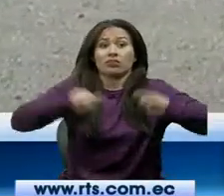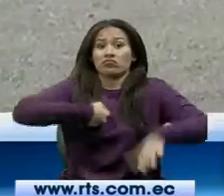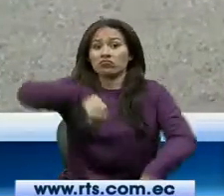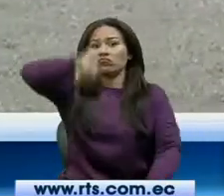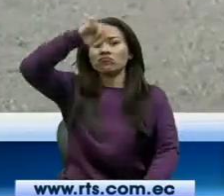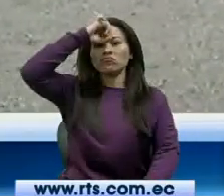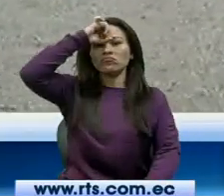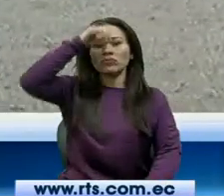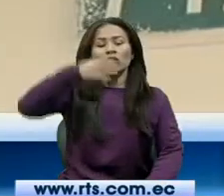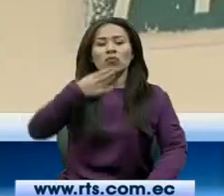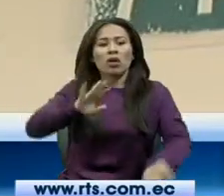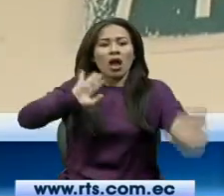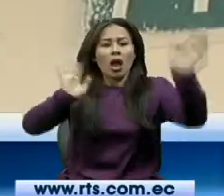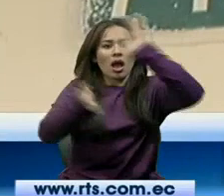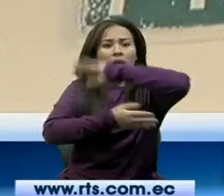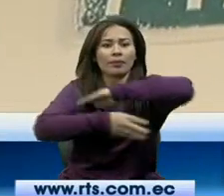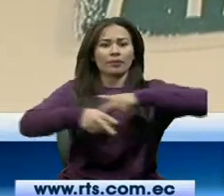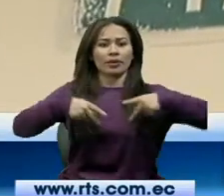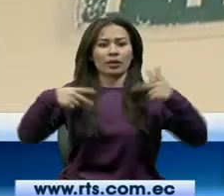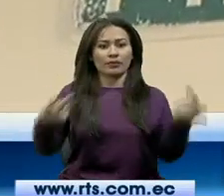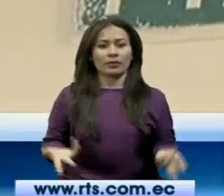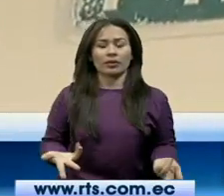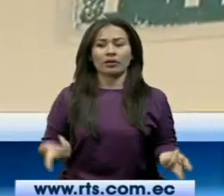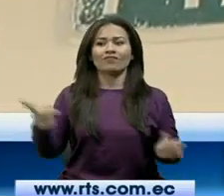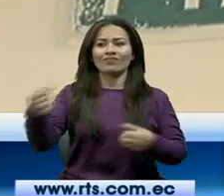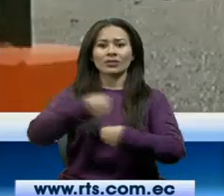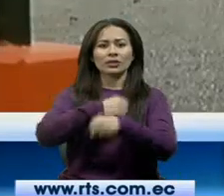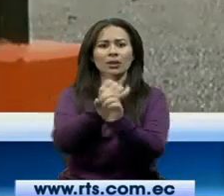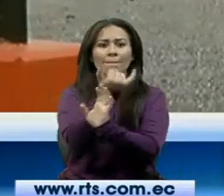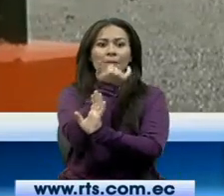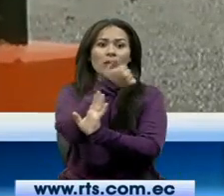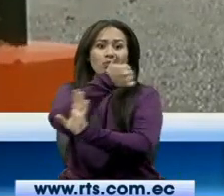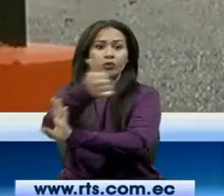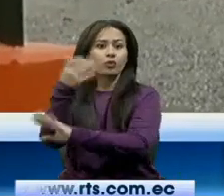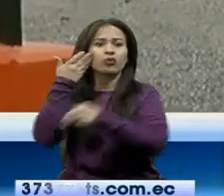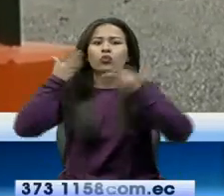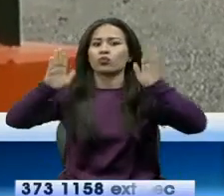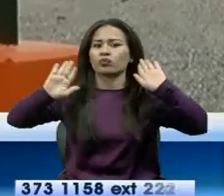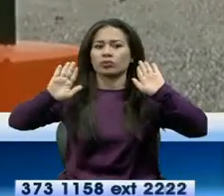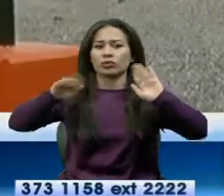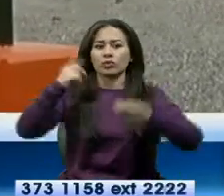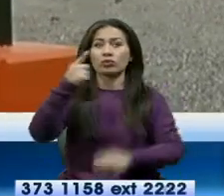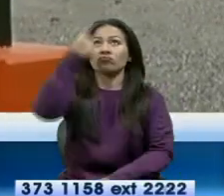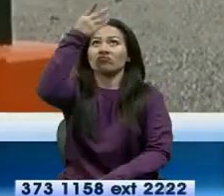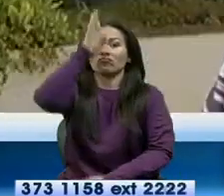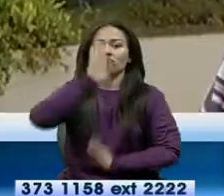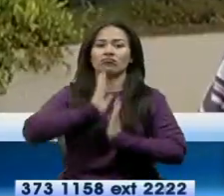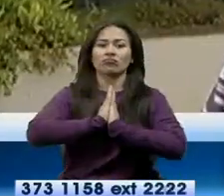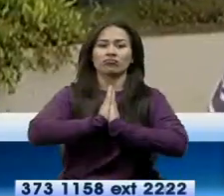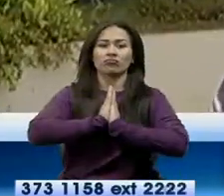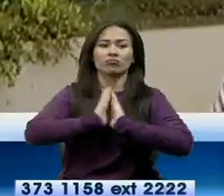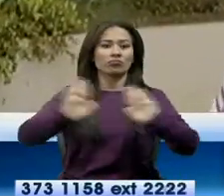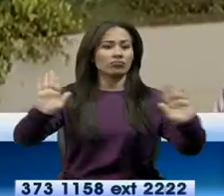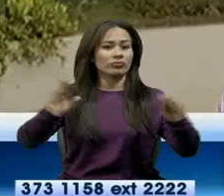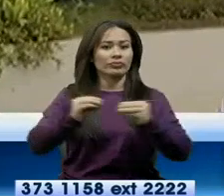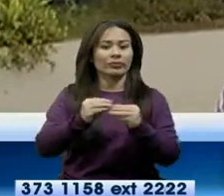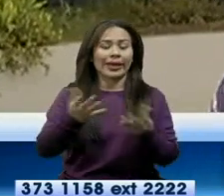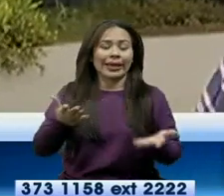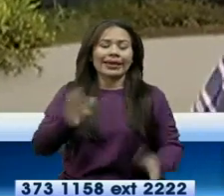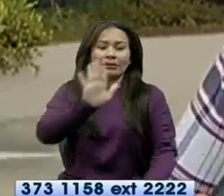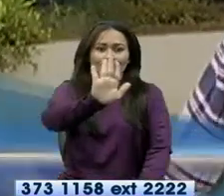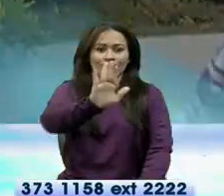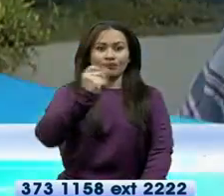habrá cambiado su vida, lo que él hizo mal o bueno, no sé. Eso lo sabe solamente Dios. Aparentemente hay un